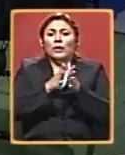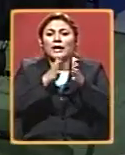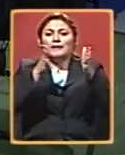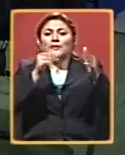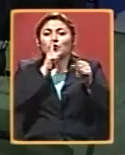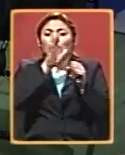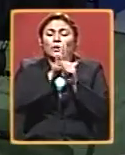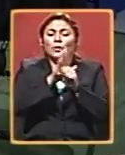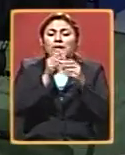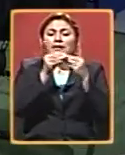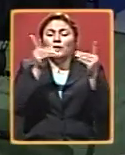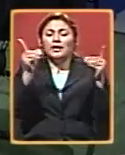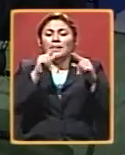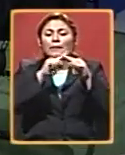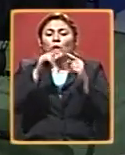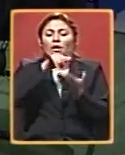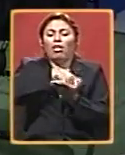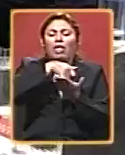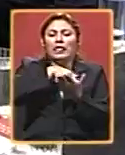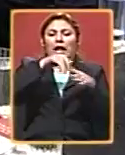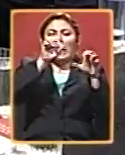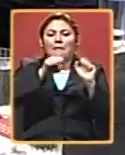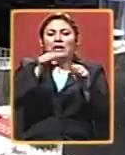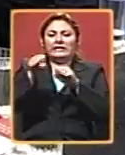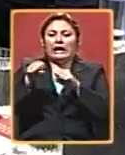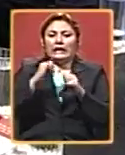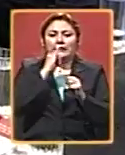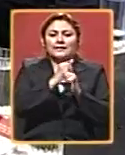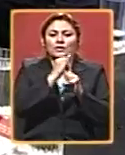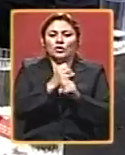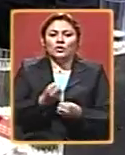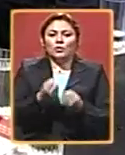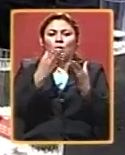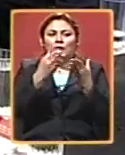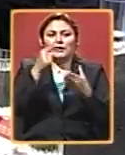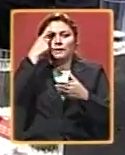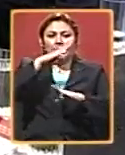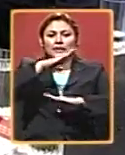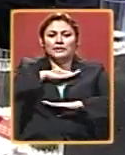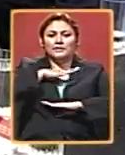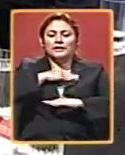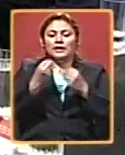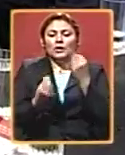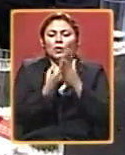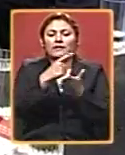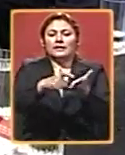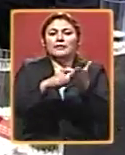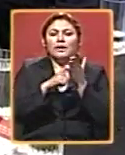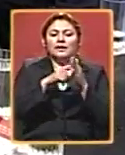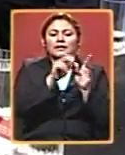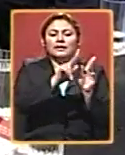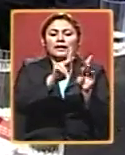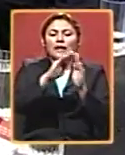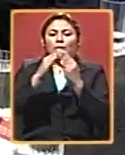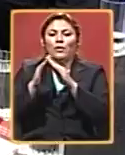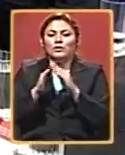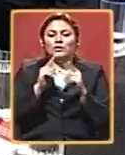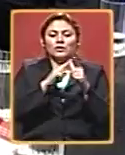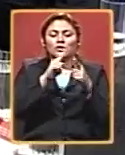promesa democrática y una débil capacidad de las instituciones públicas de satisfacer las nuevas demandas de la población. En